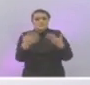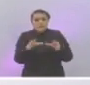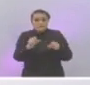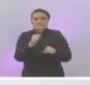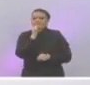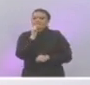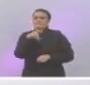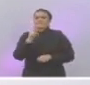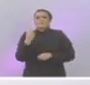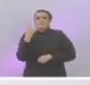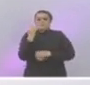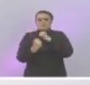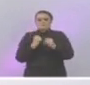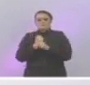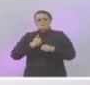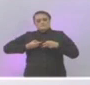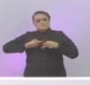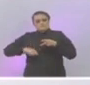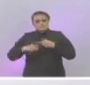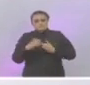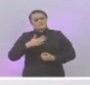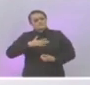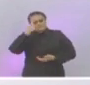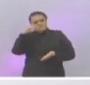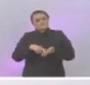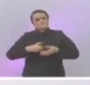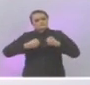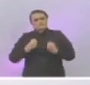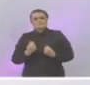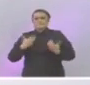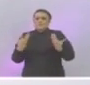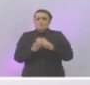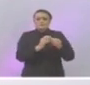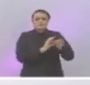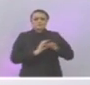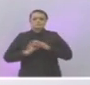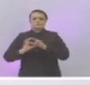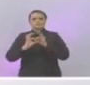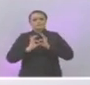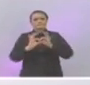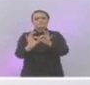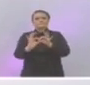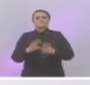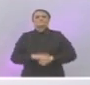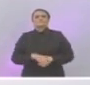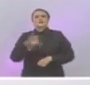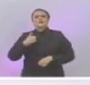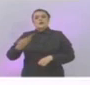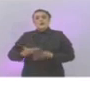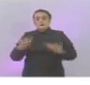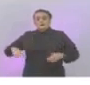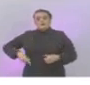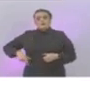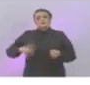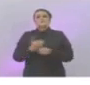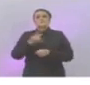pero a 4 años de inicio de esta administración, estoy convencido que unidos avanzamos. Para el gobierno del